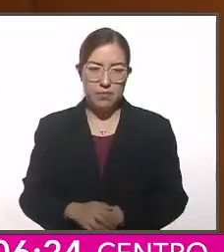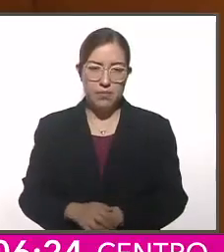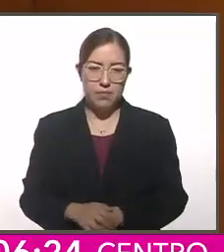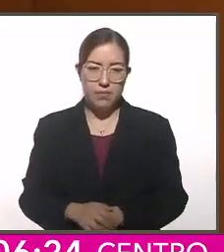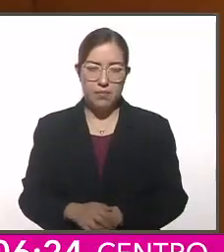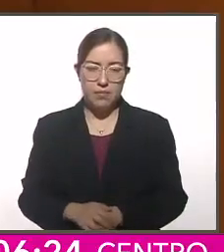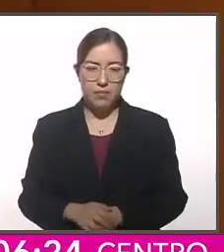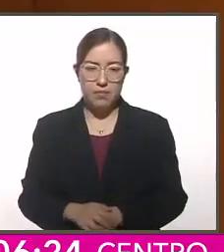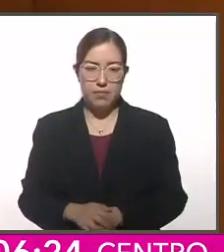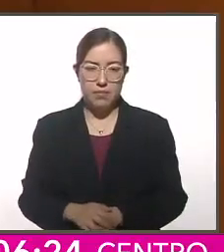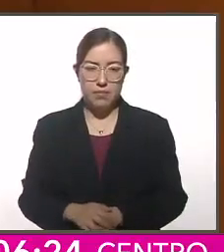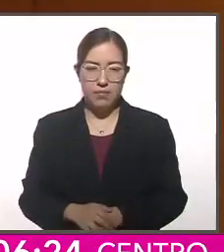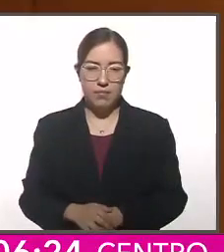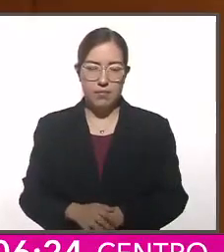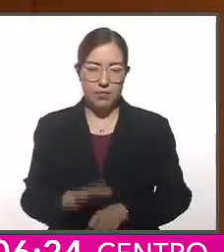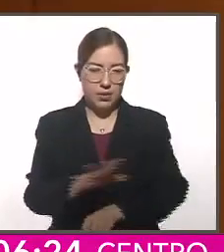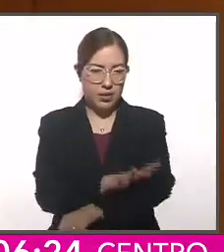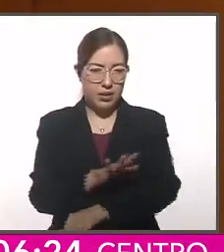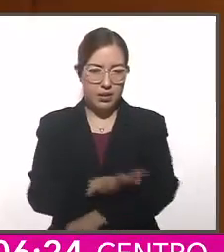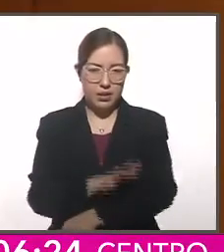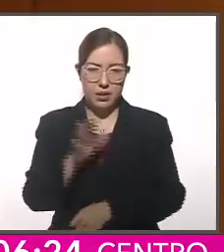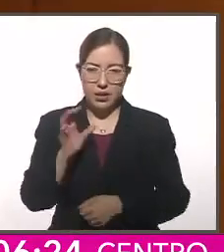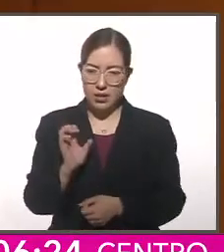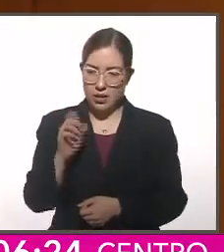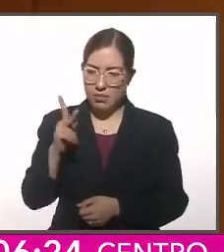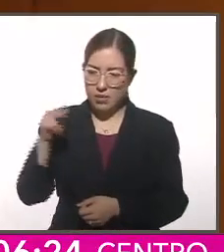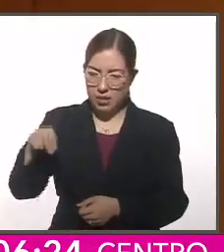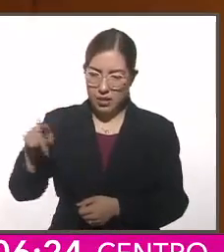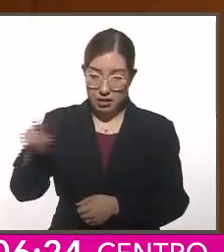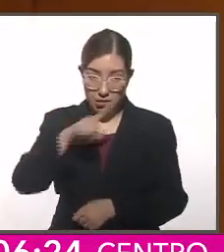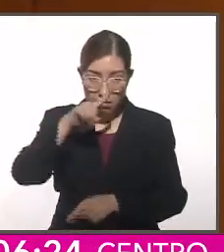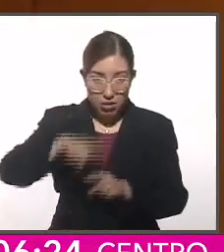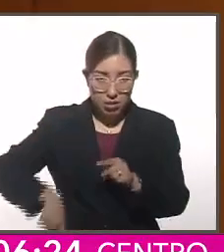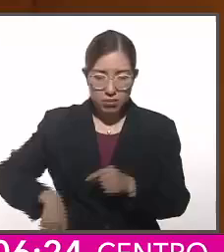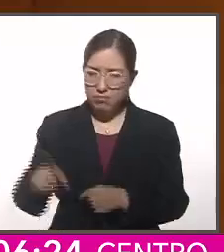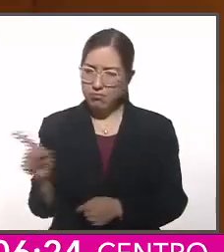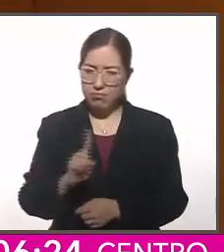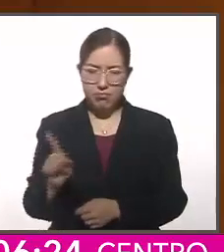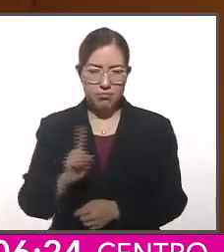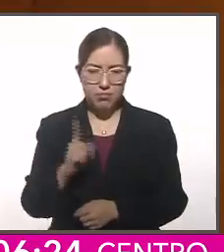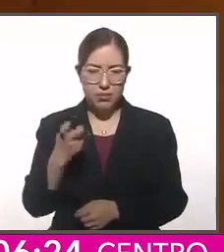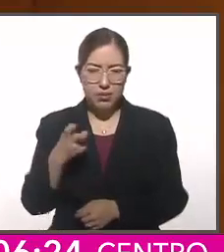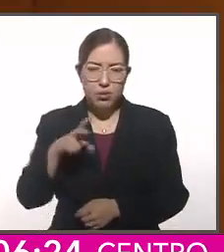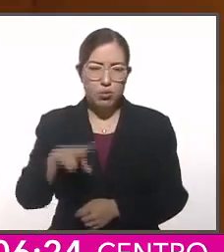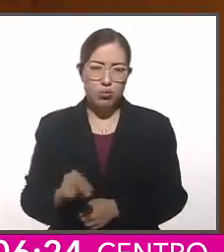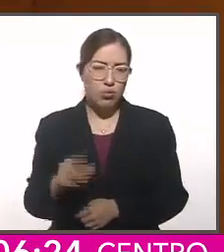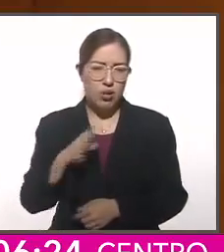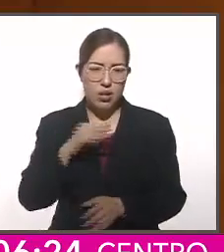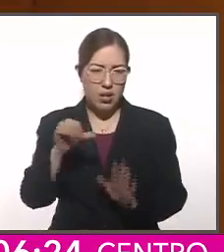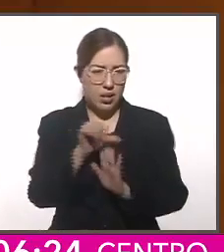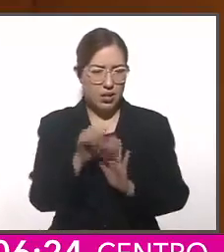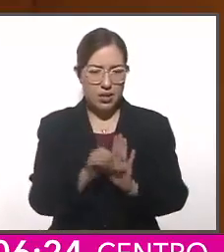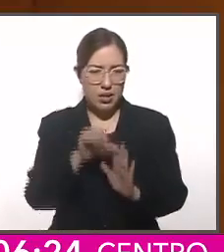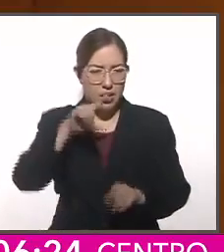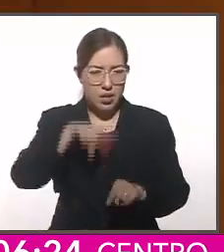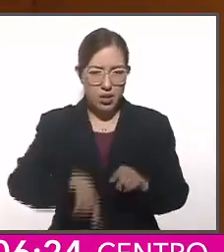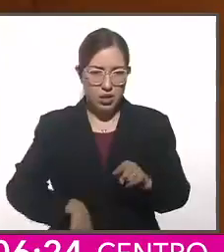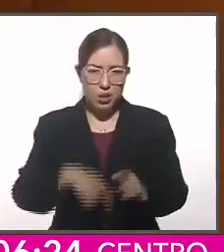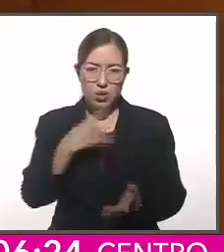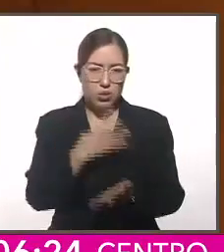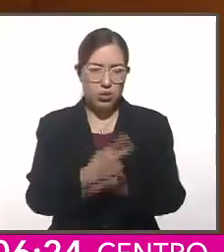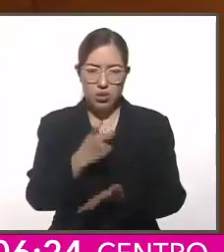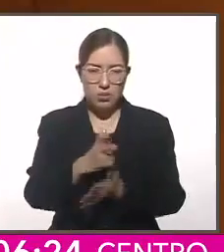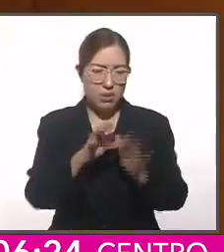para atrás la reforma eléctrica de Peña Nieto? No. De hecho, no se deroga ningún artículo. Está